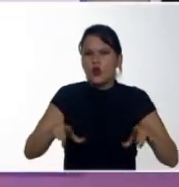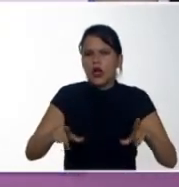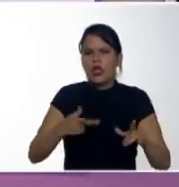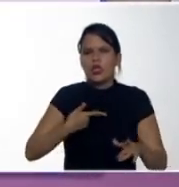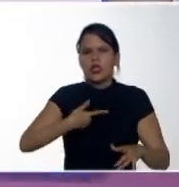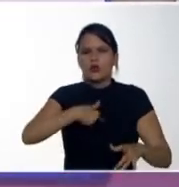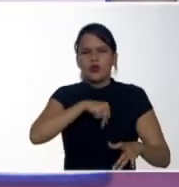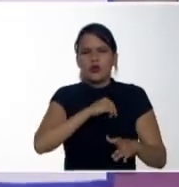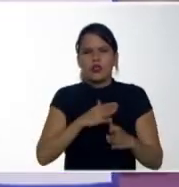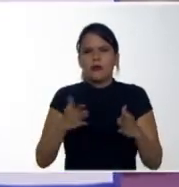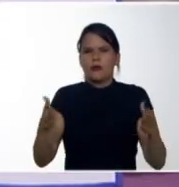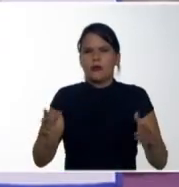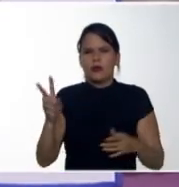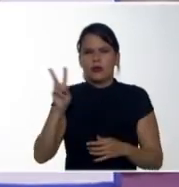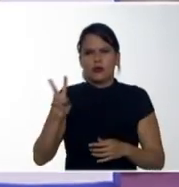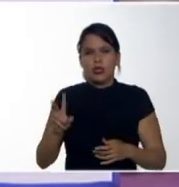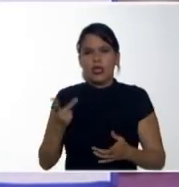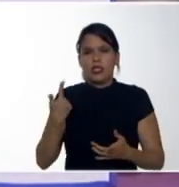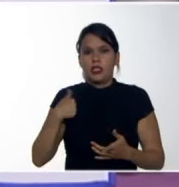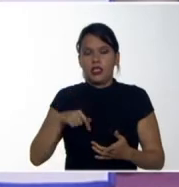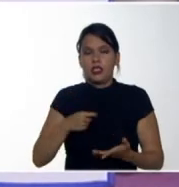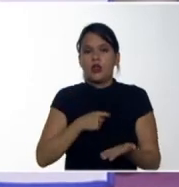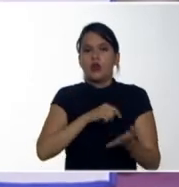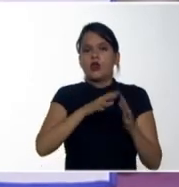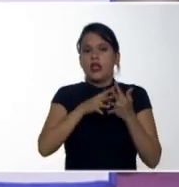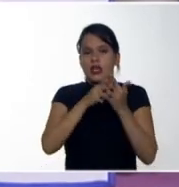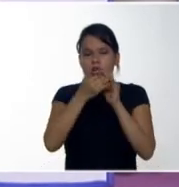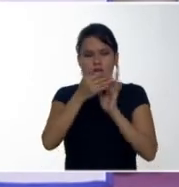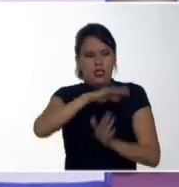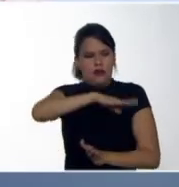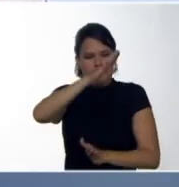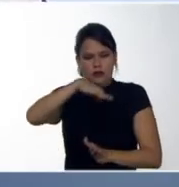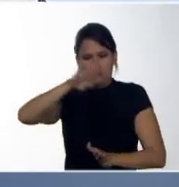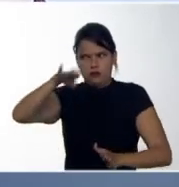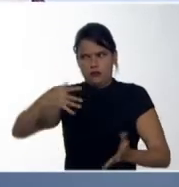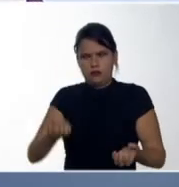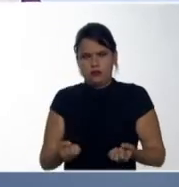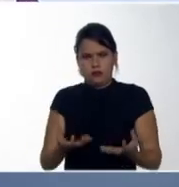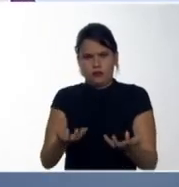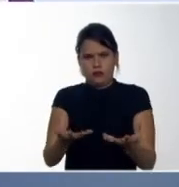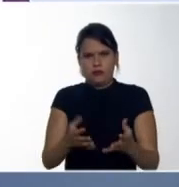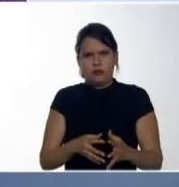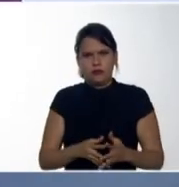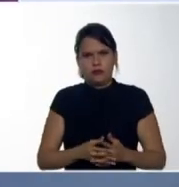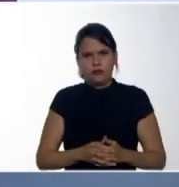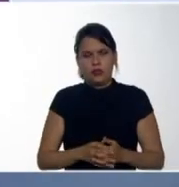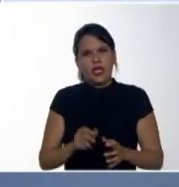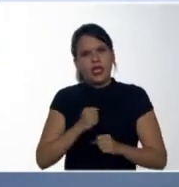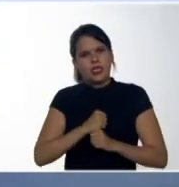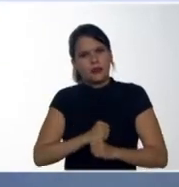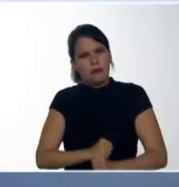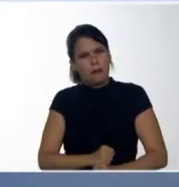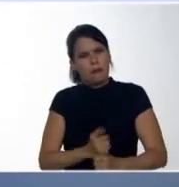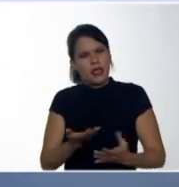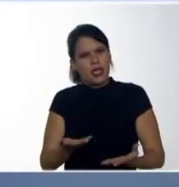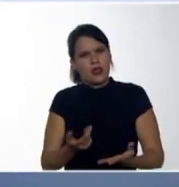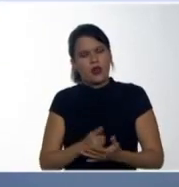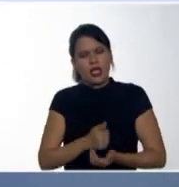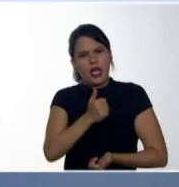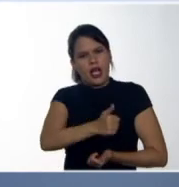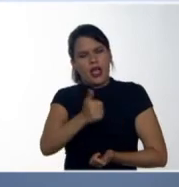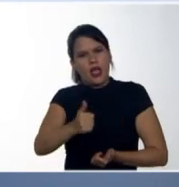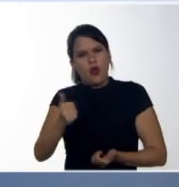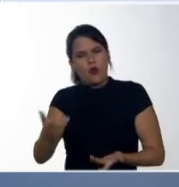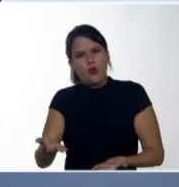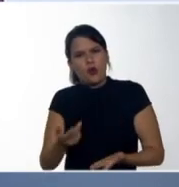geografía que corresponden a esos relieves. Espero entonces que cada una